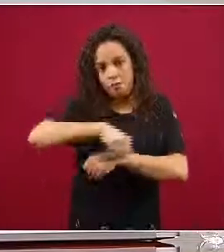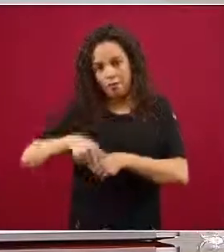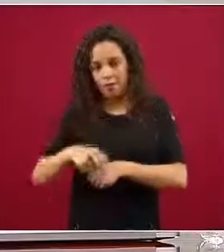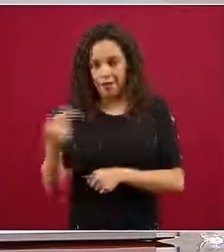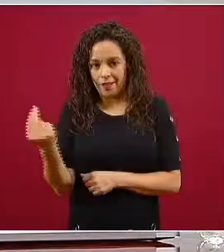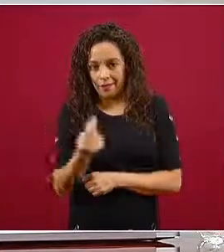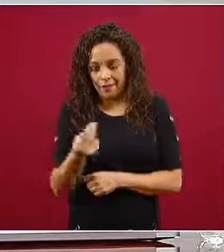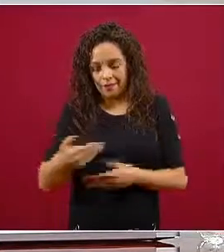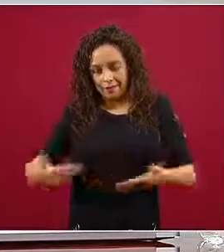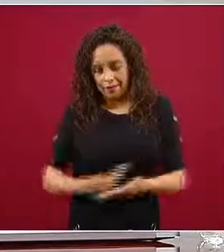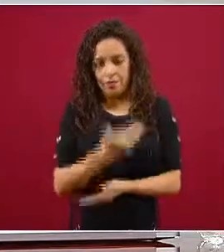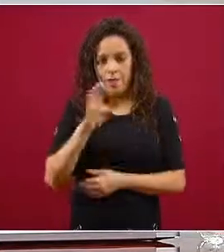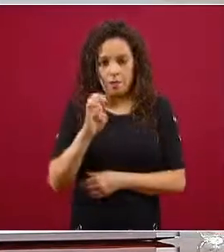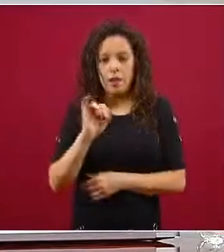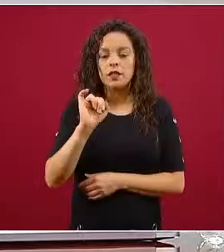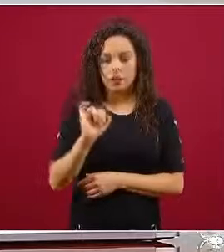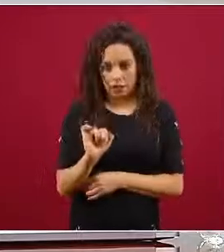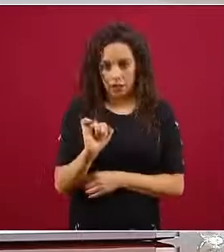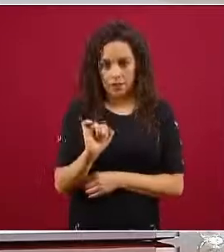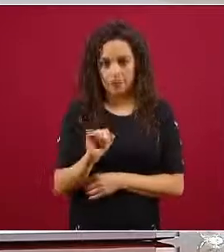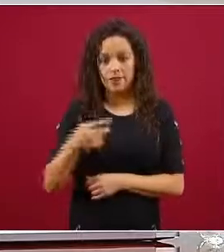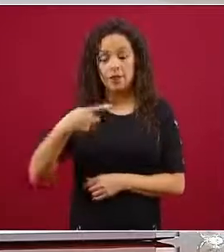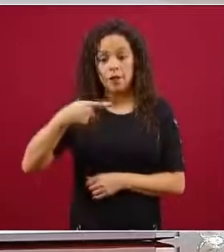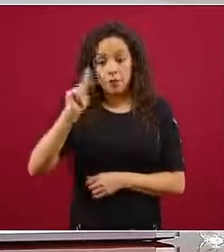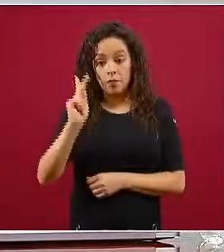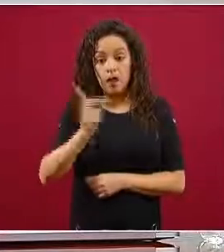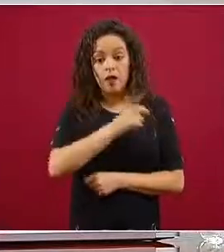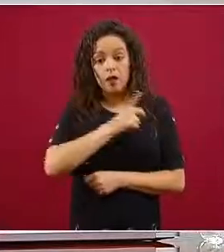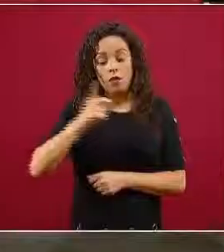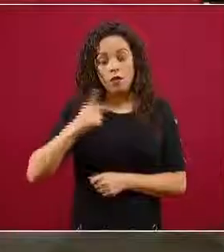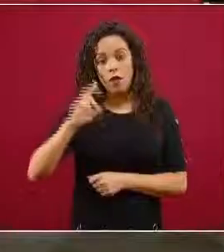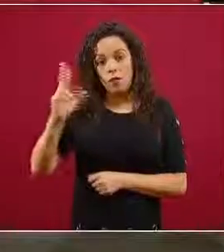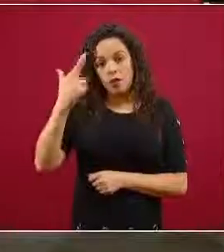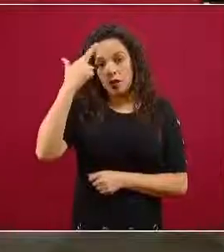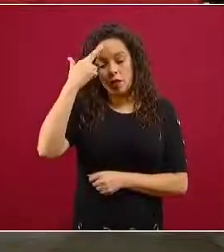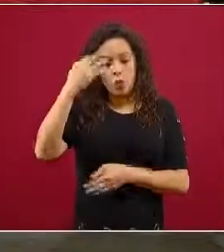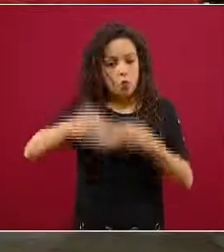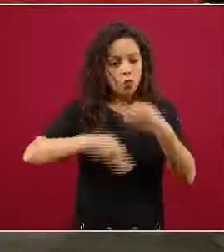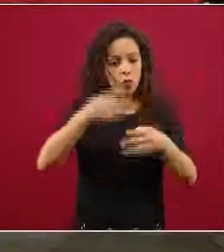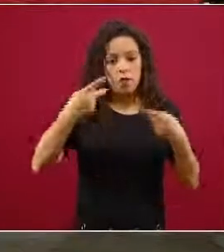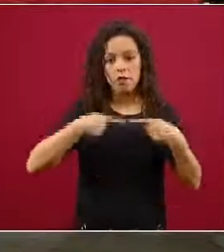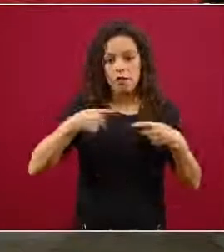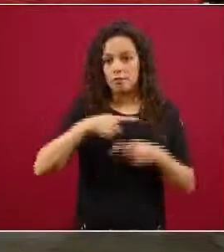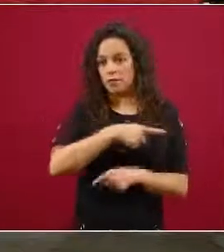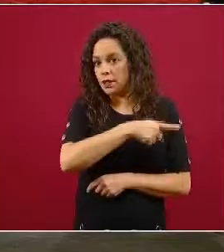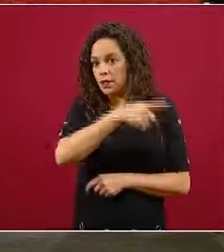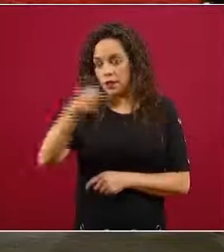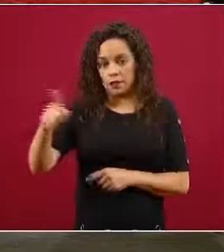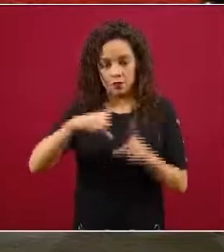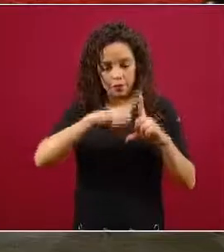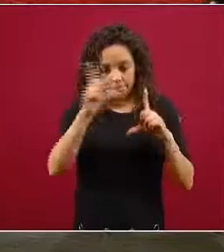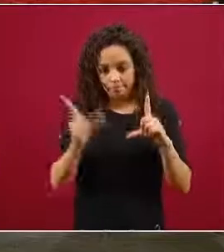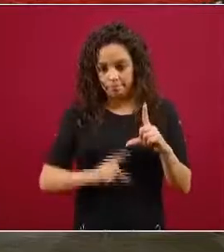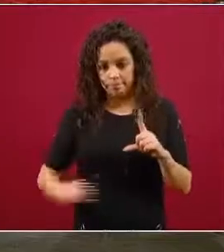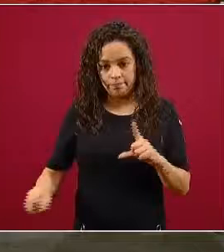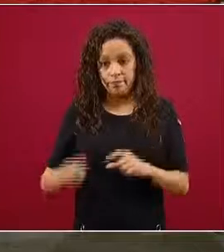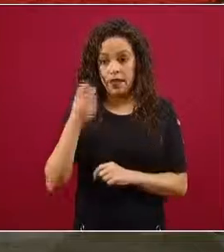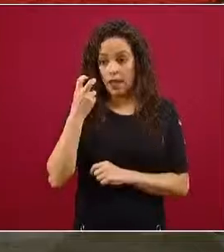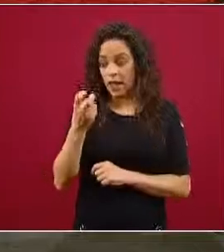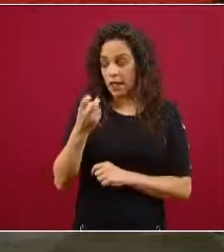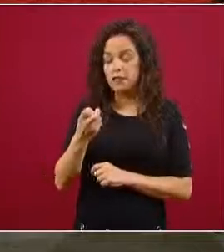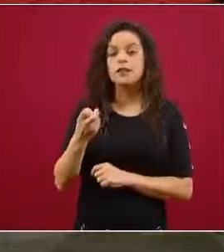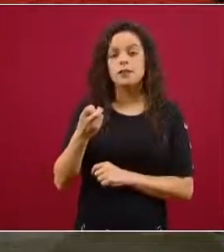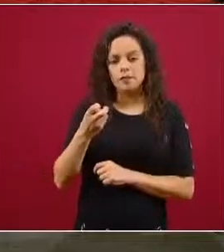Entonces, creo que vale la pena recordar a la población que con este lineamiento lo que se pretende